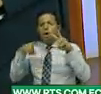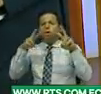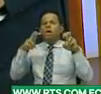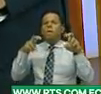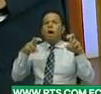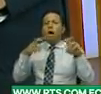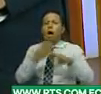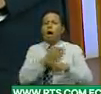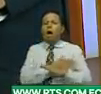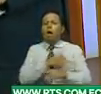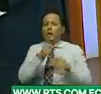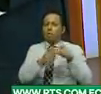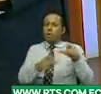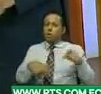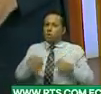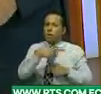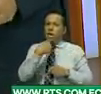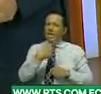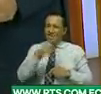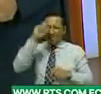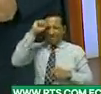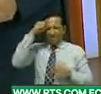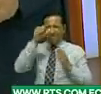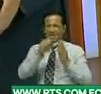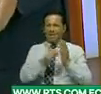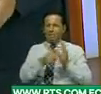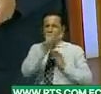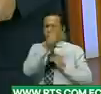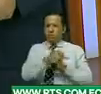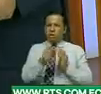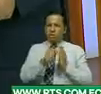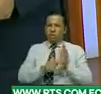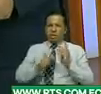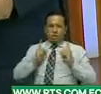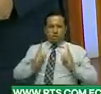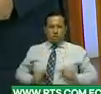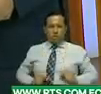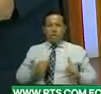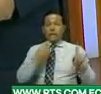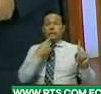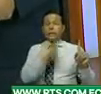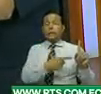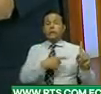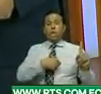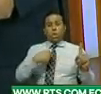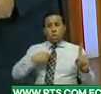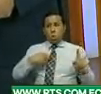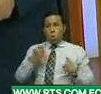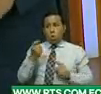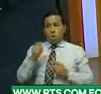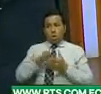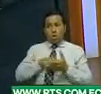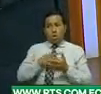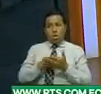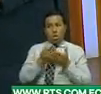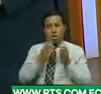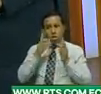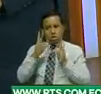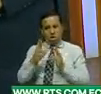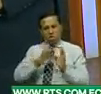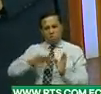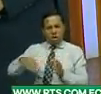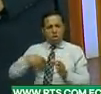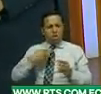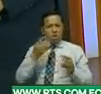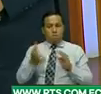influencias relacionado a las vacunas del COVID-19. Este lunes rindió su versión el ministro de Salud, Juan Carlos Ceballos, y el martes lo hicieron